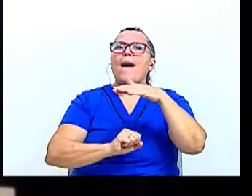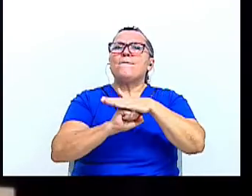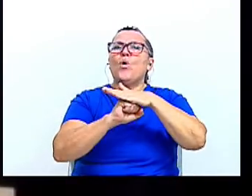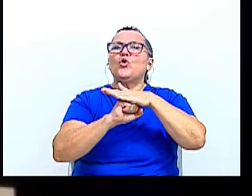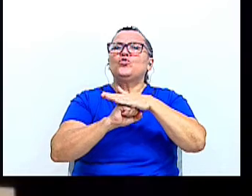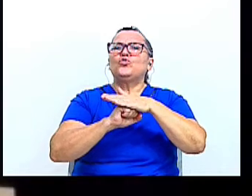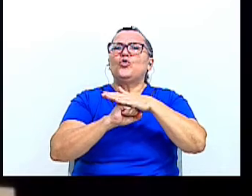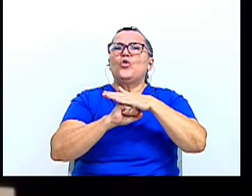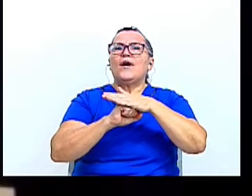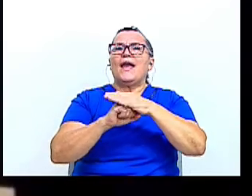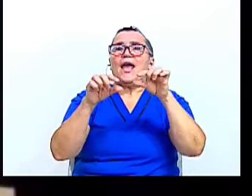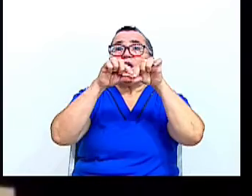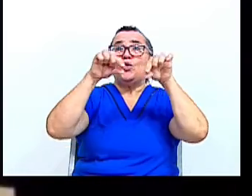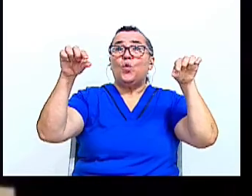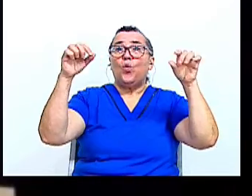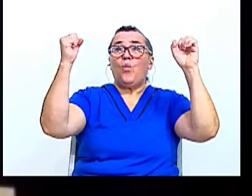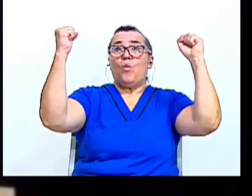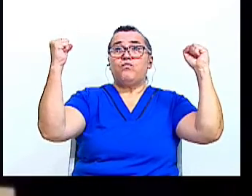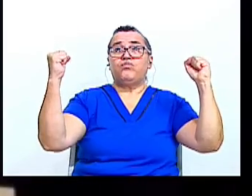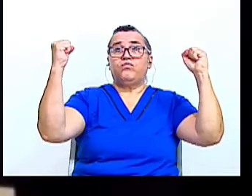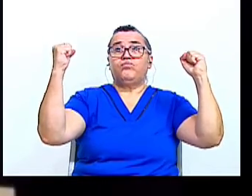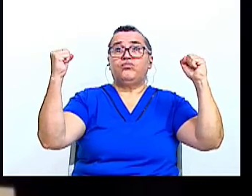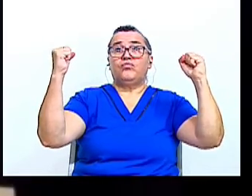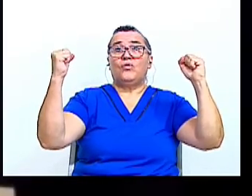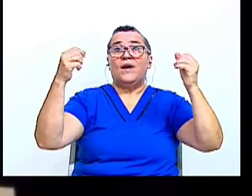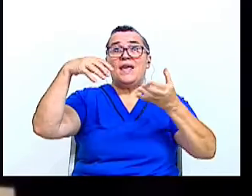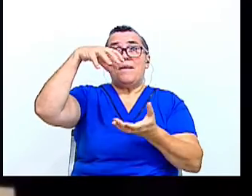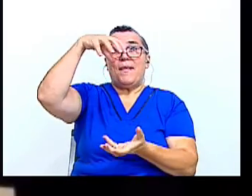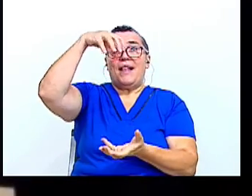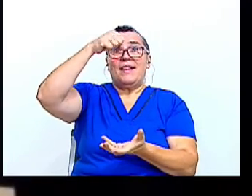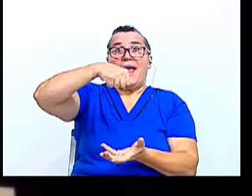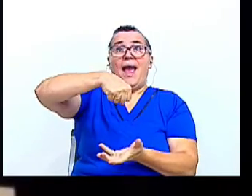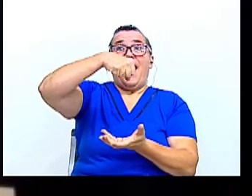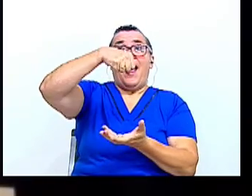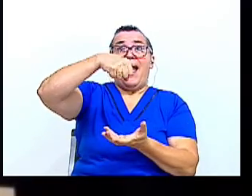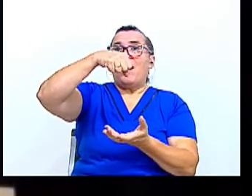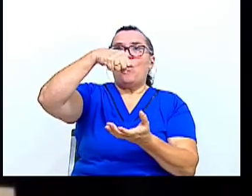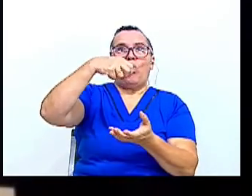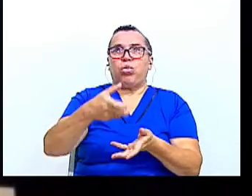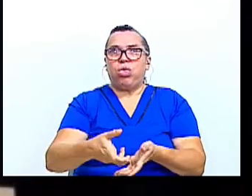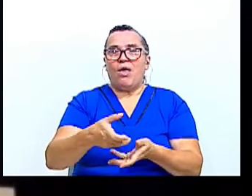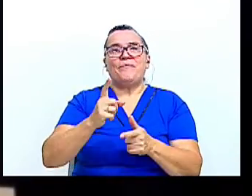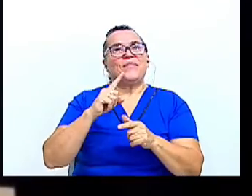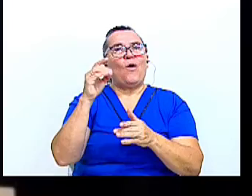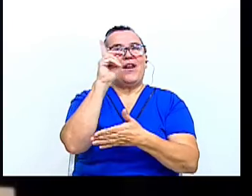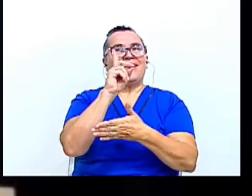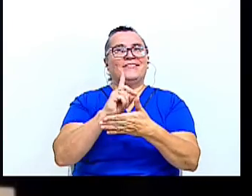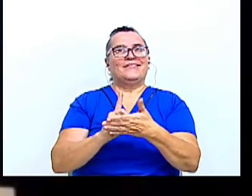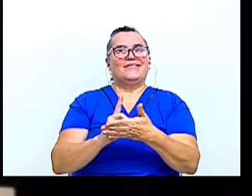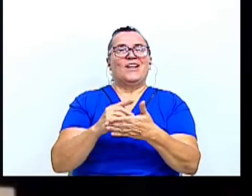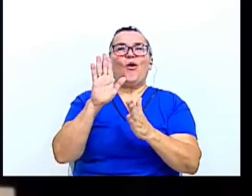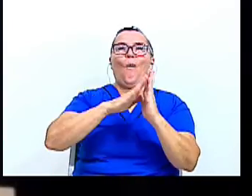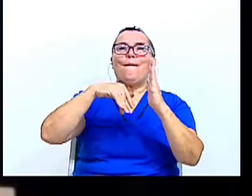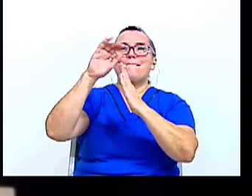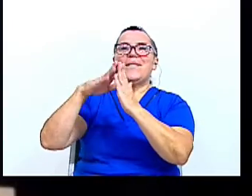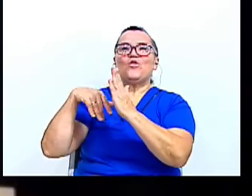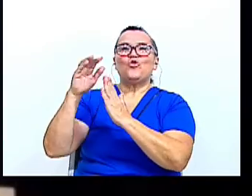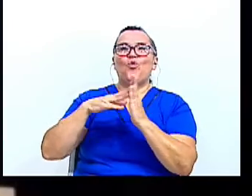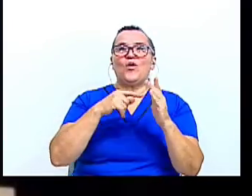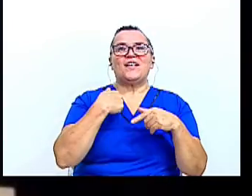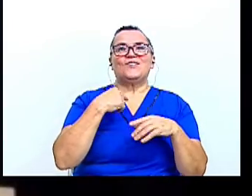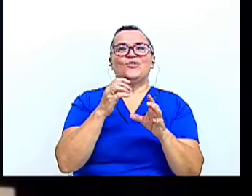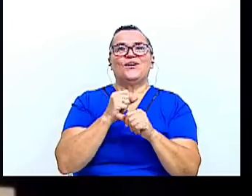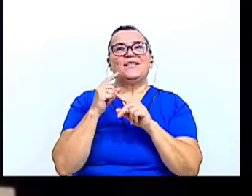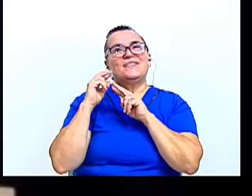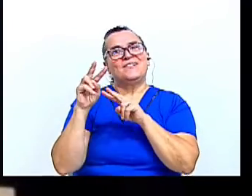que hace que el balde no caiga. Ahora sí, podemos decorar nuestra máquina con pinturas como yo lo